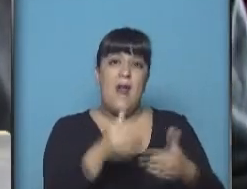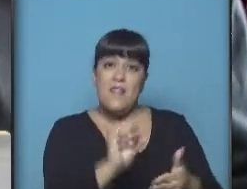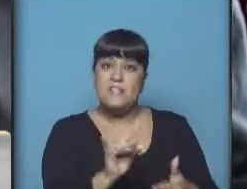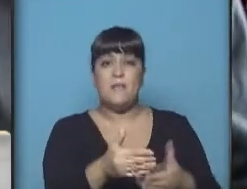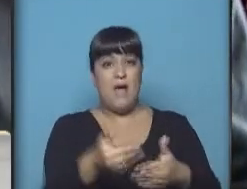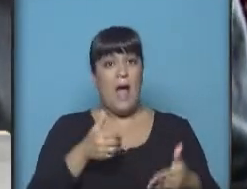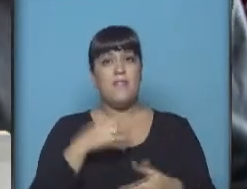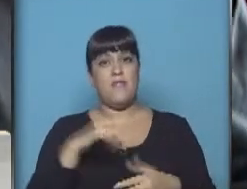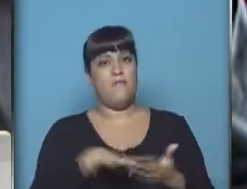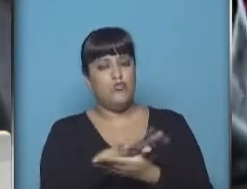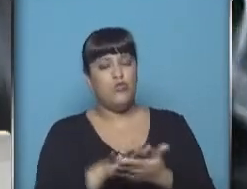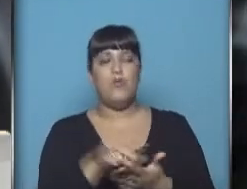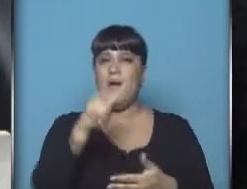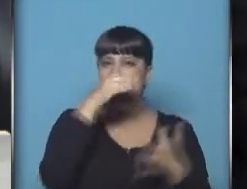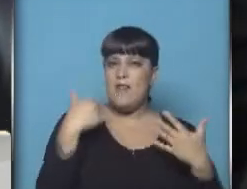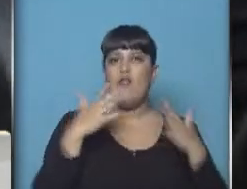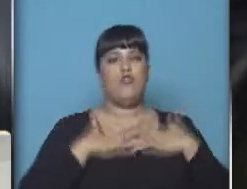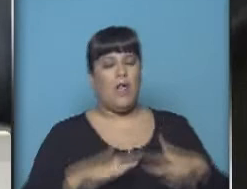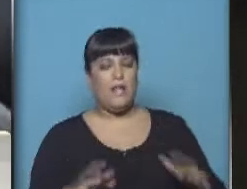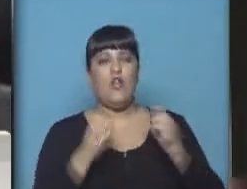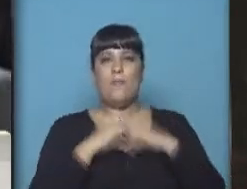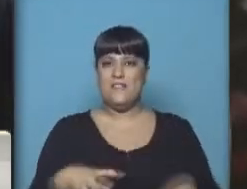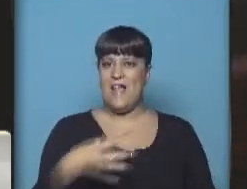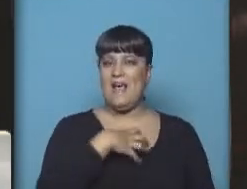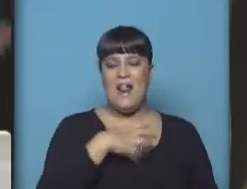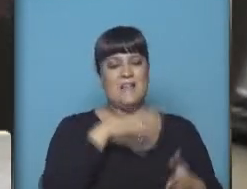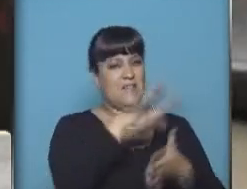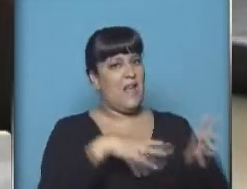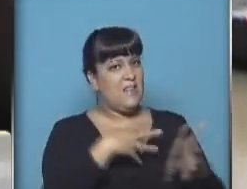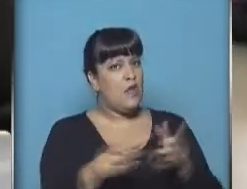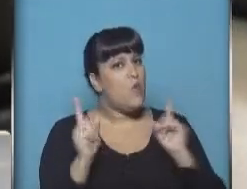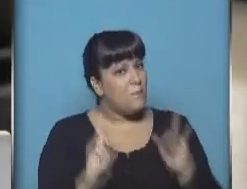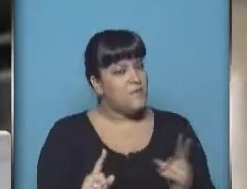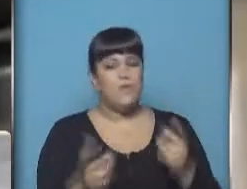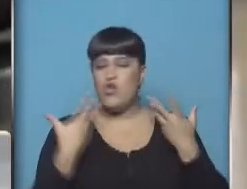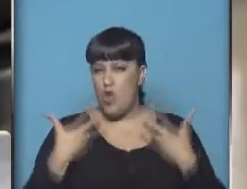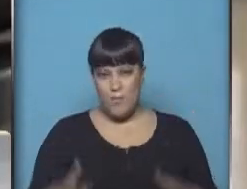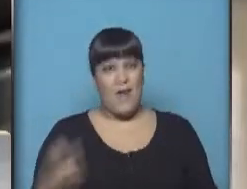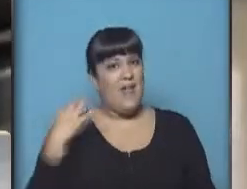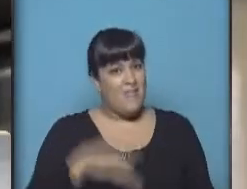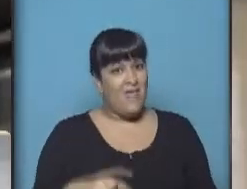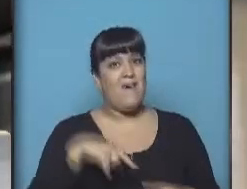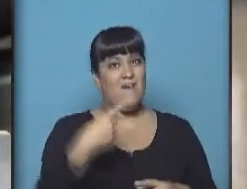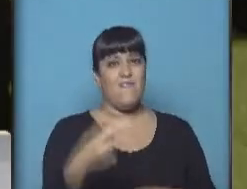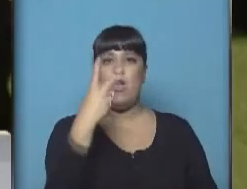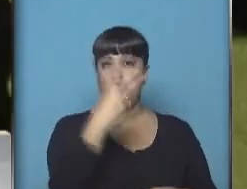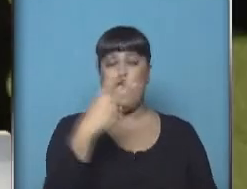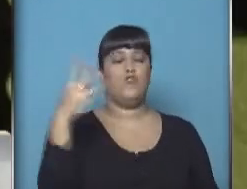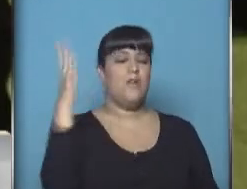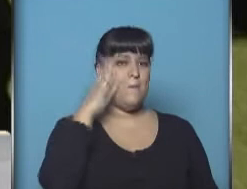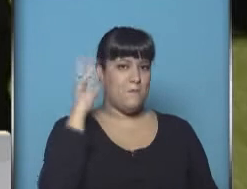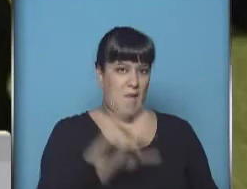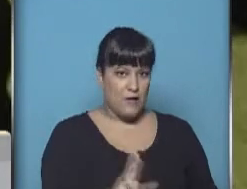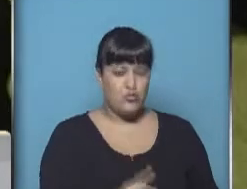sí tengamos un verano tranquilo y que comiencen las clases con el calendario que marca que deben iniciarse el próximo 2 de marzo.